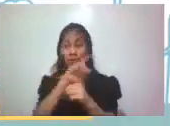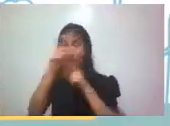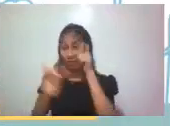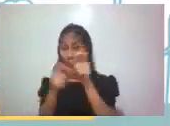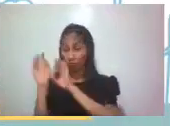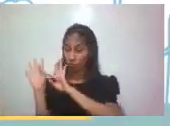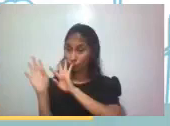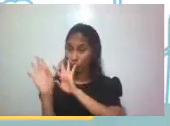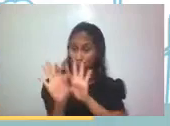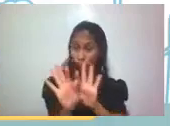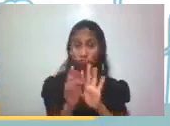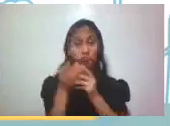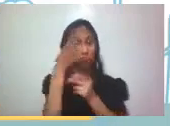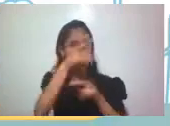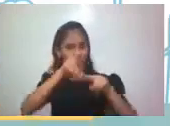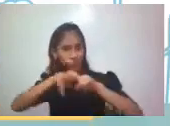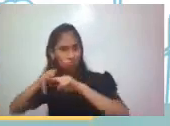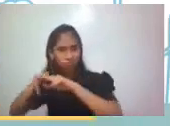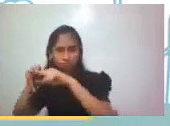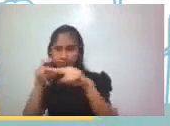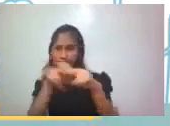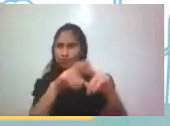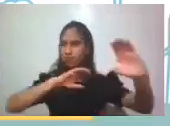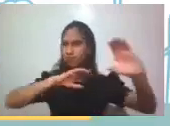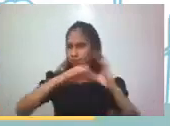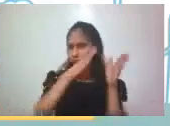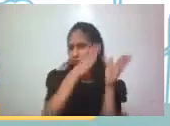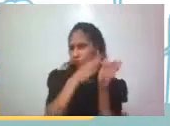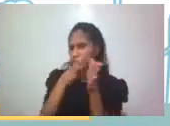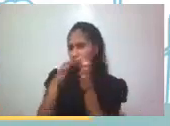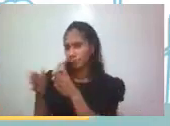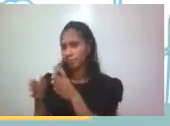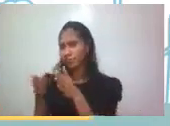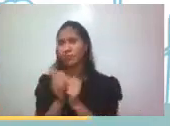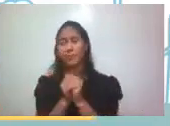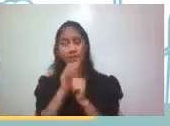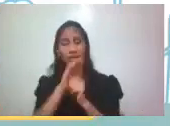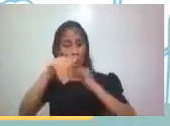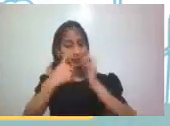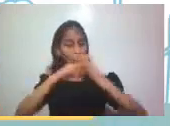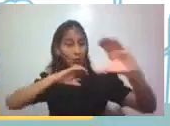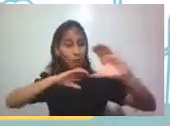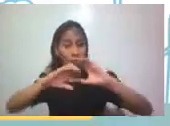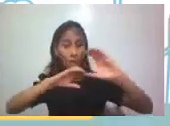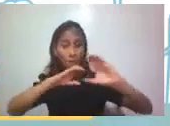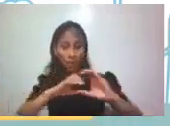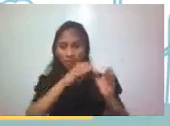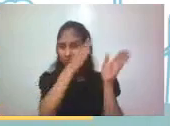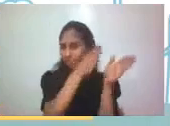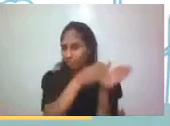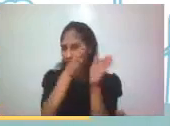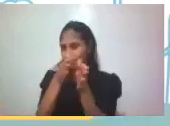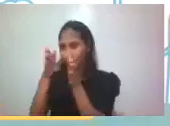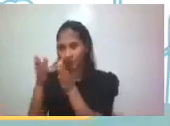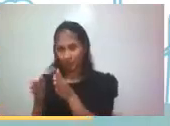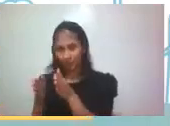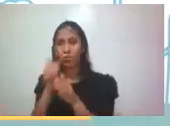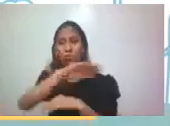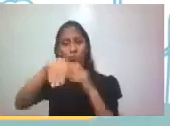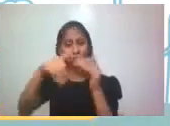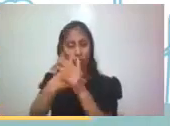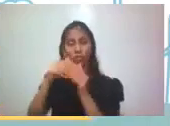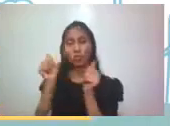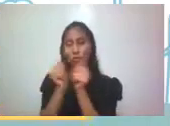los mecanismos permanentes de, valga la redundancia, de coordinación y de comunicación con el SENACE.